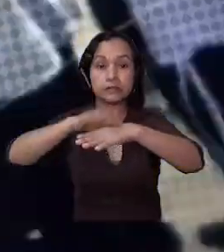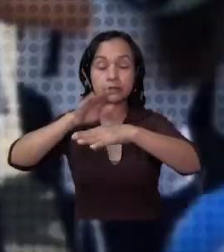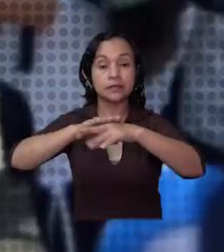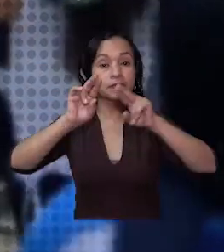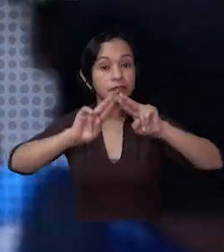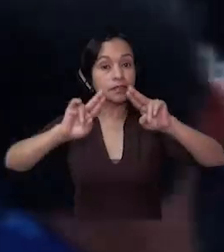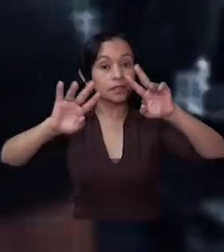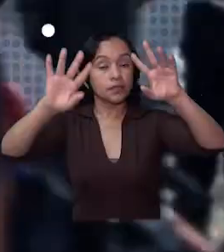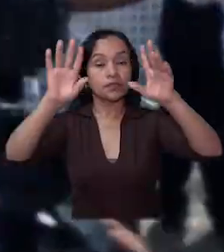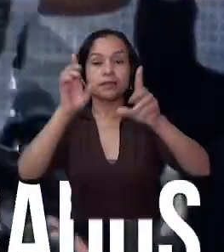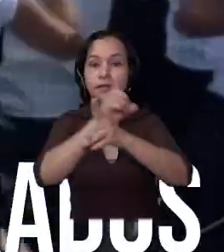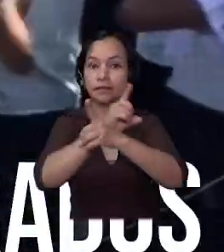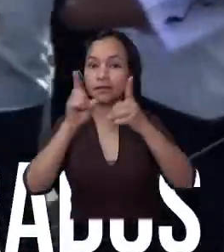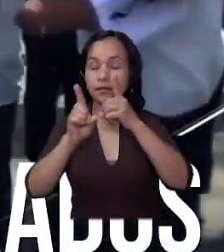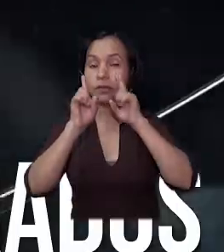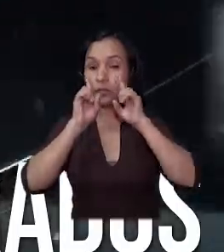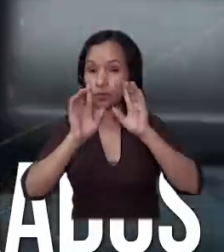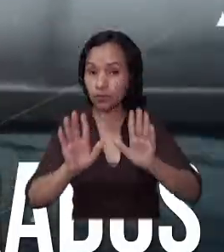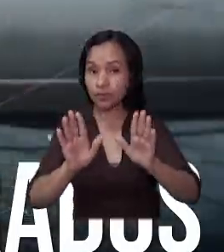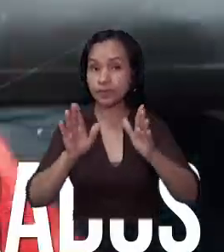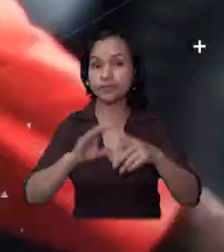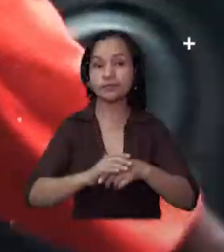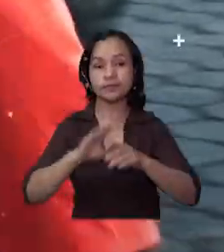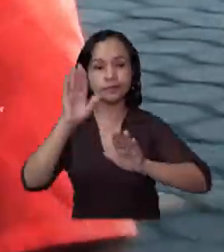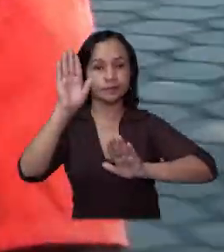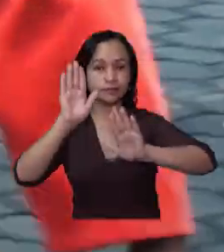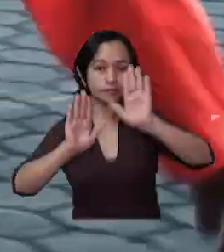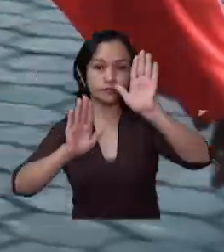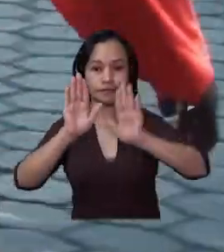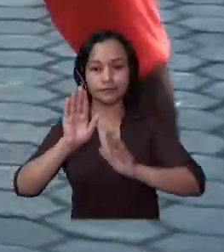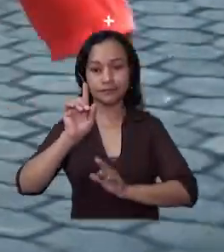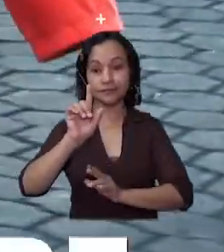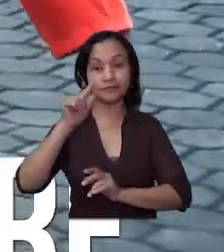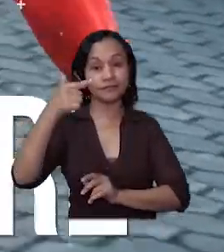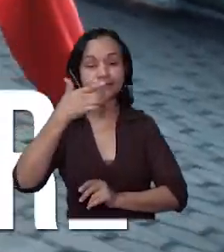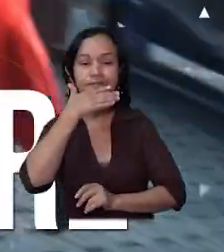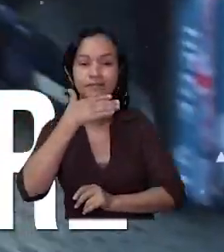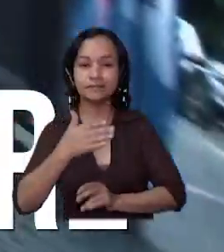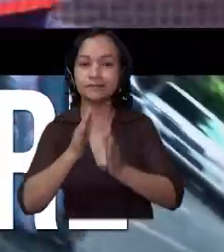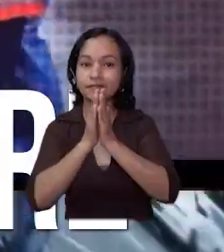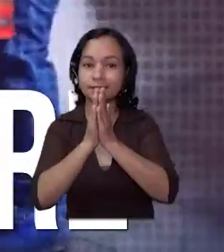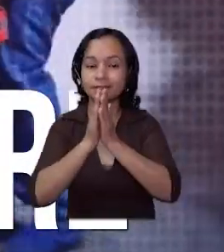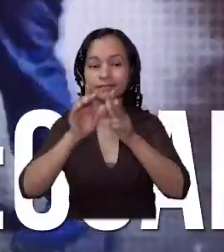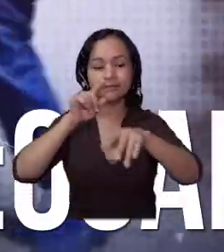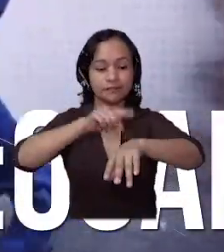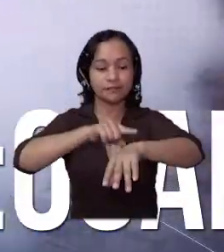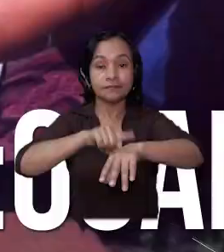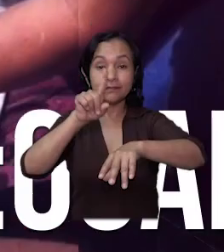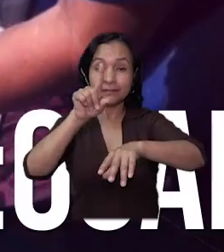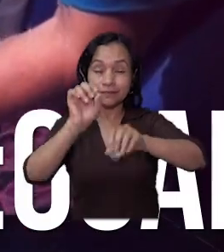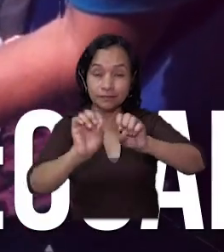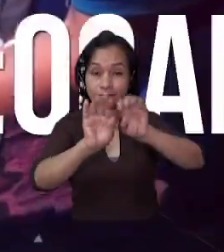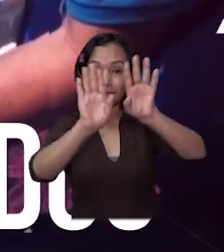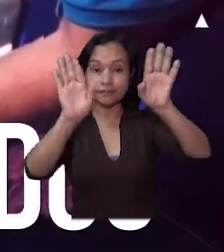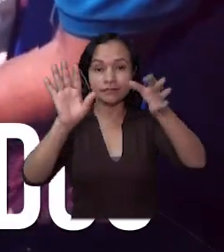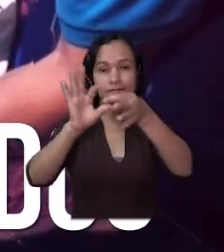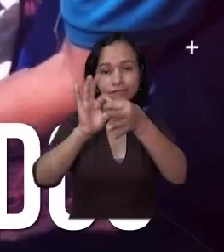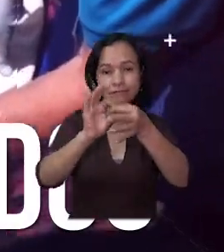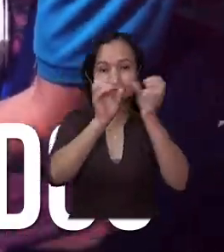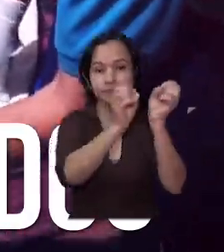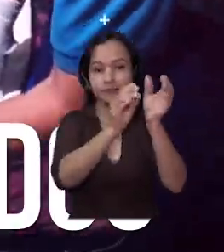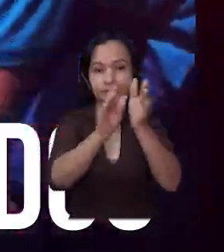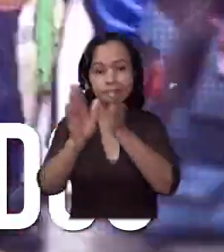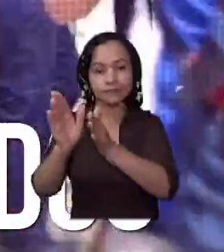de la naturaleza y debemos estar preparados. Participemos este 17 de diciembre a partir de las 10 de la mañana,